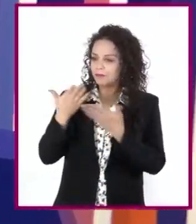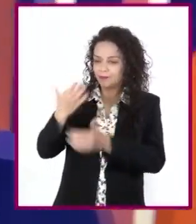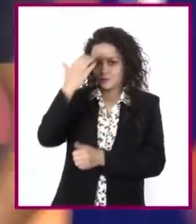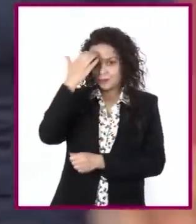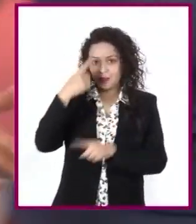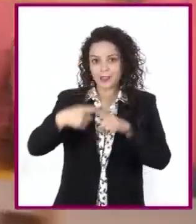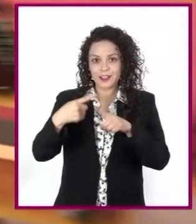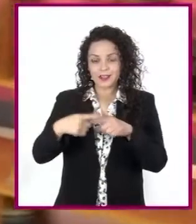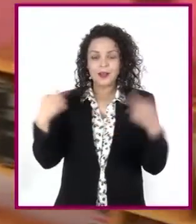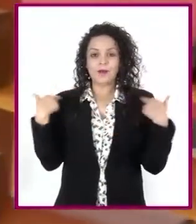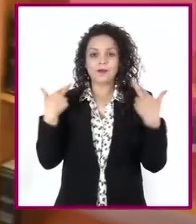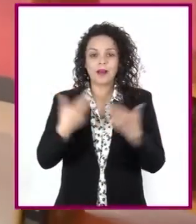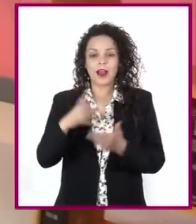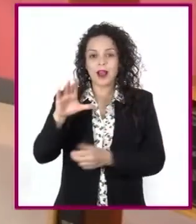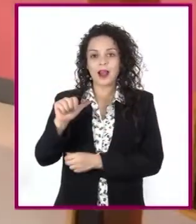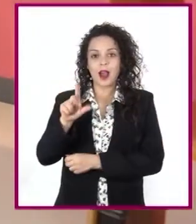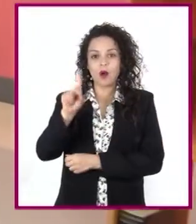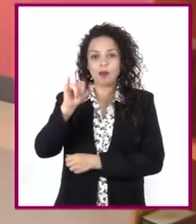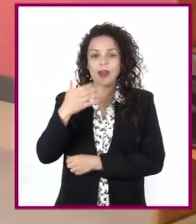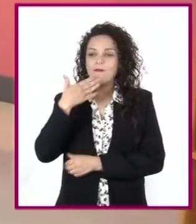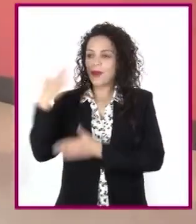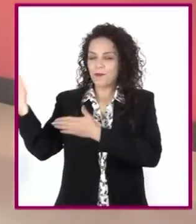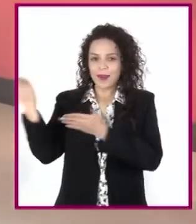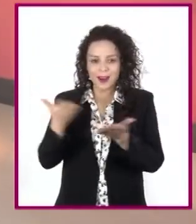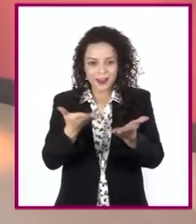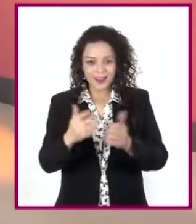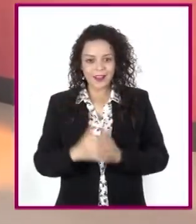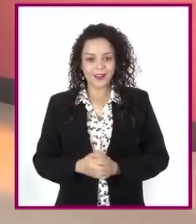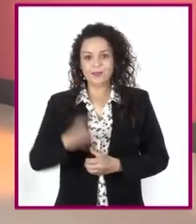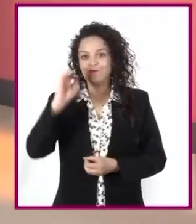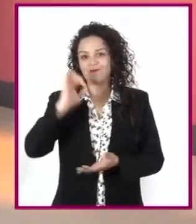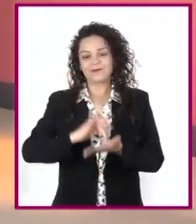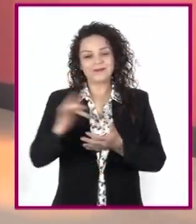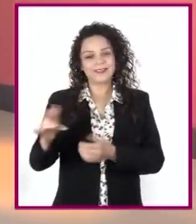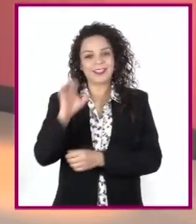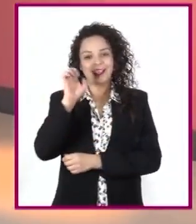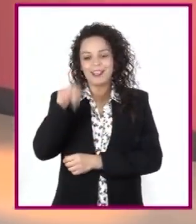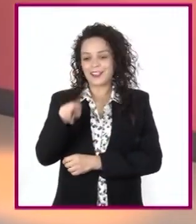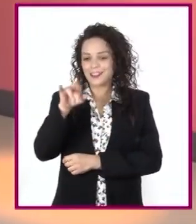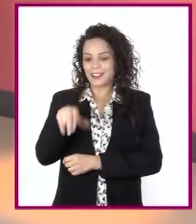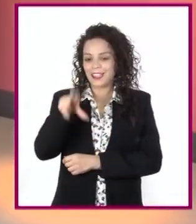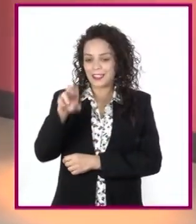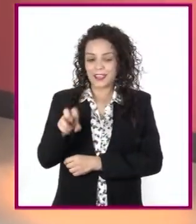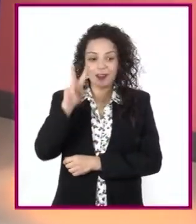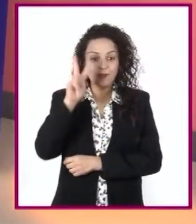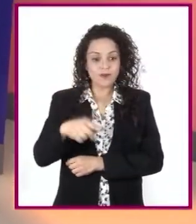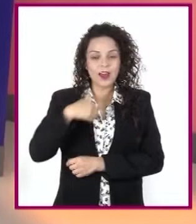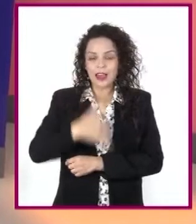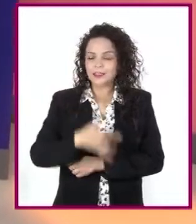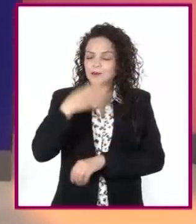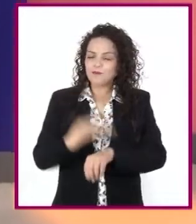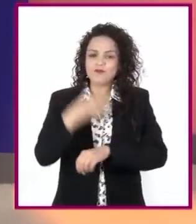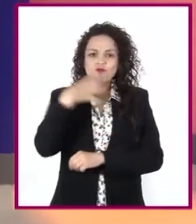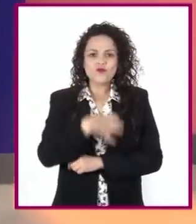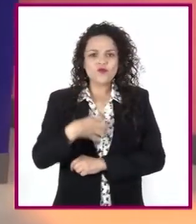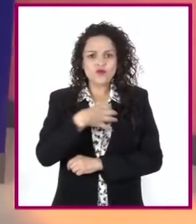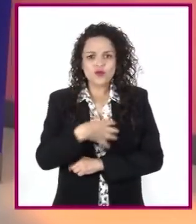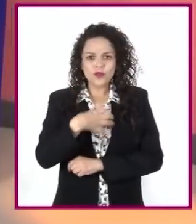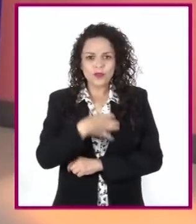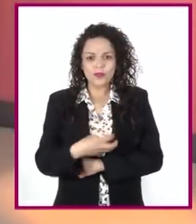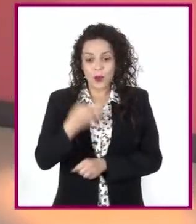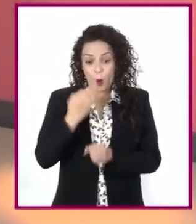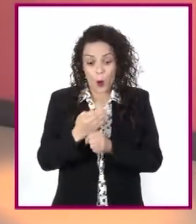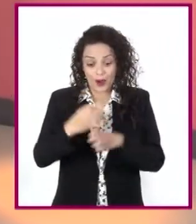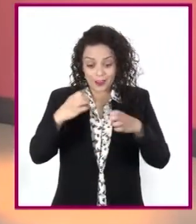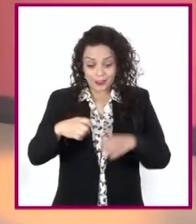Ronis Galicia, a quien le doy la bienvenida. Muchas gracias, Enrique. Estoy muy contenta de tener la oportunidad